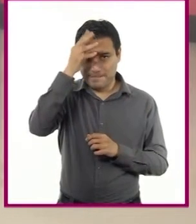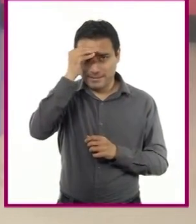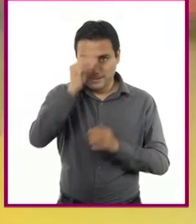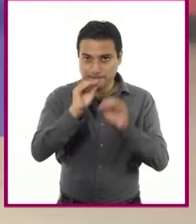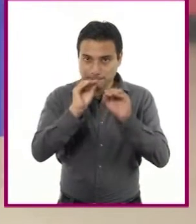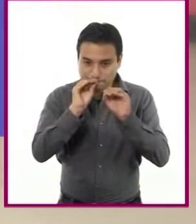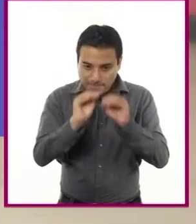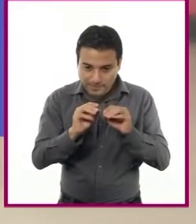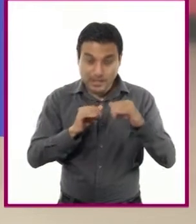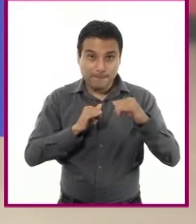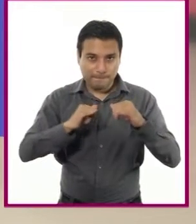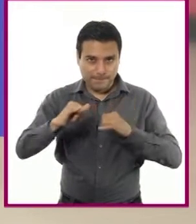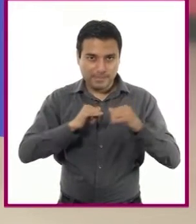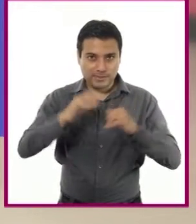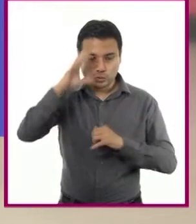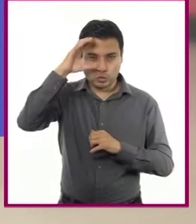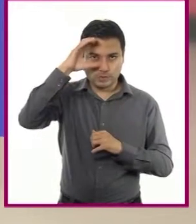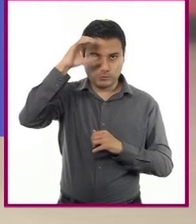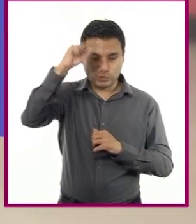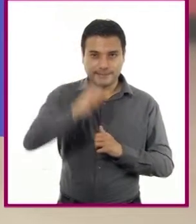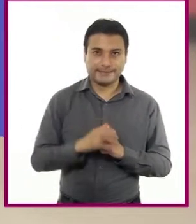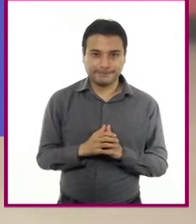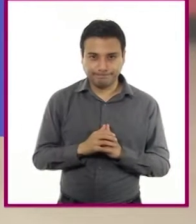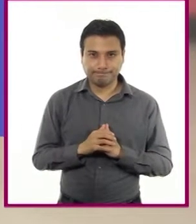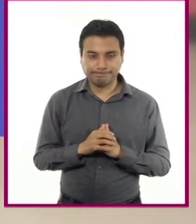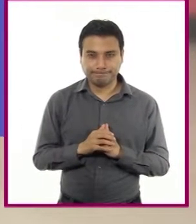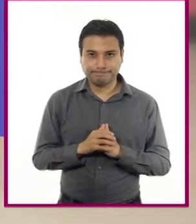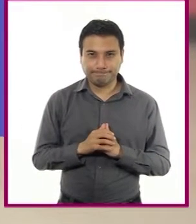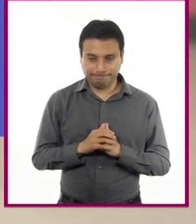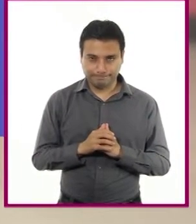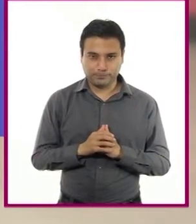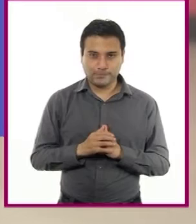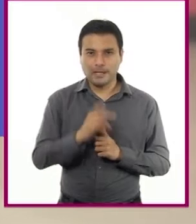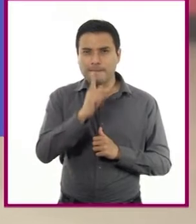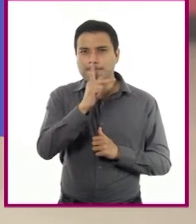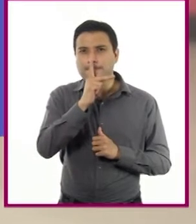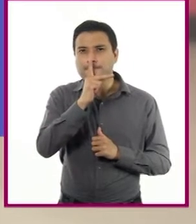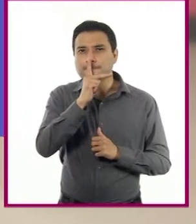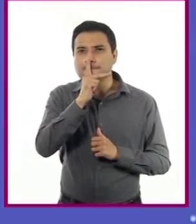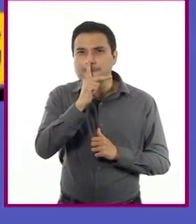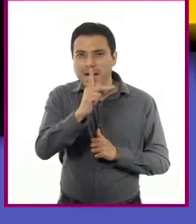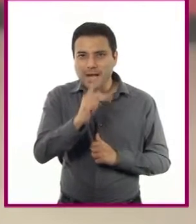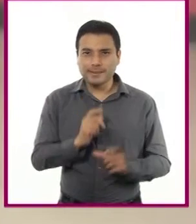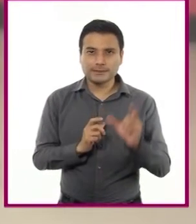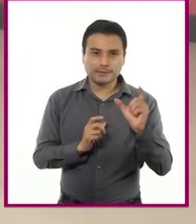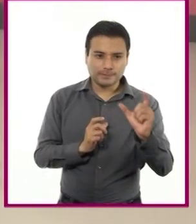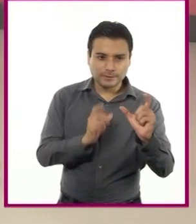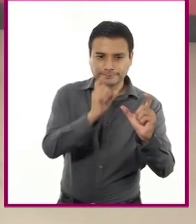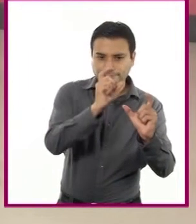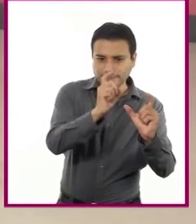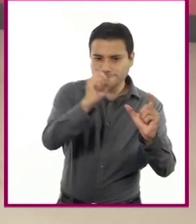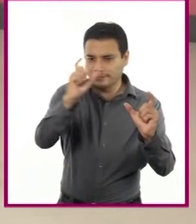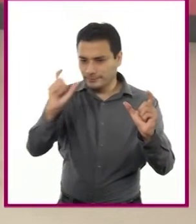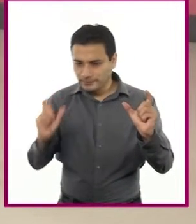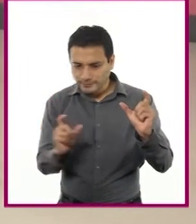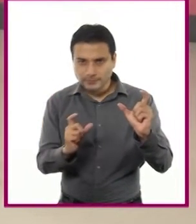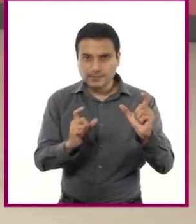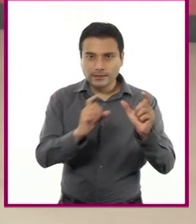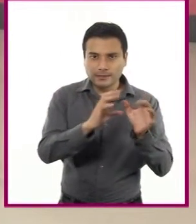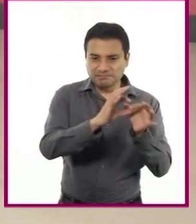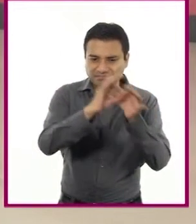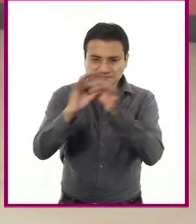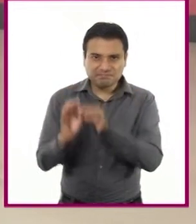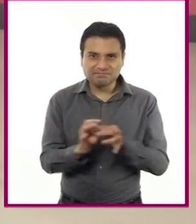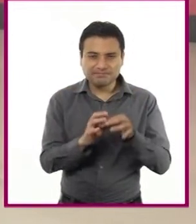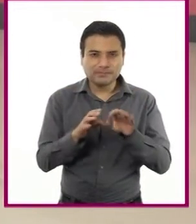de establecer relaciones entre conceptos en un mapa conceptual. Veremos que